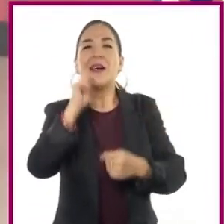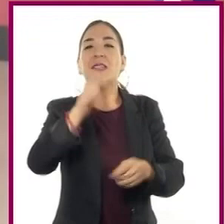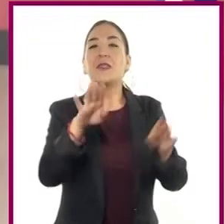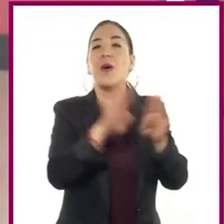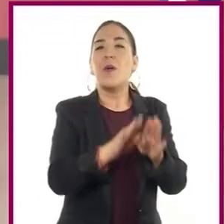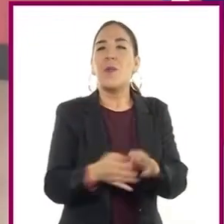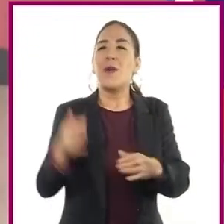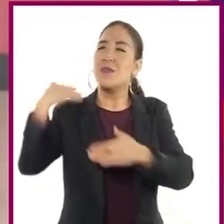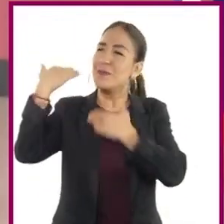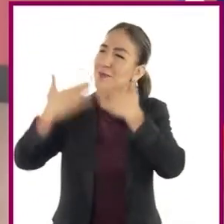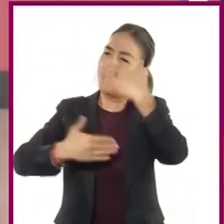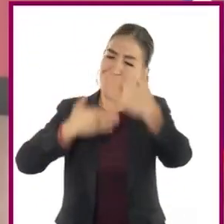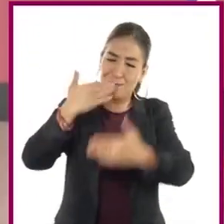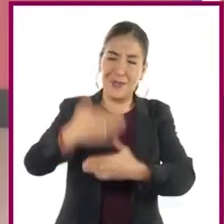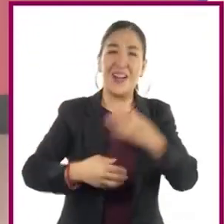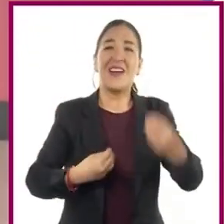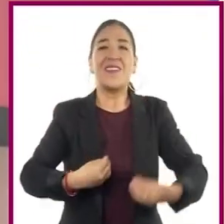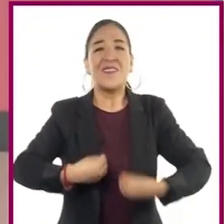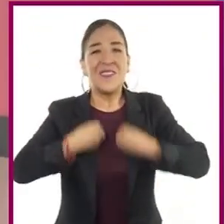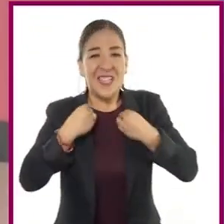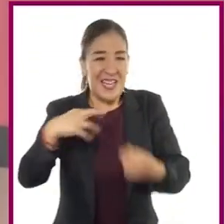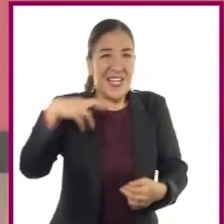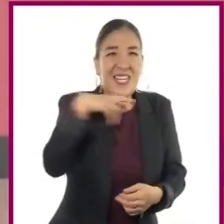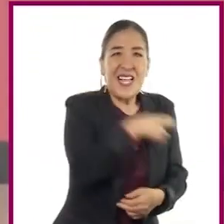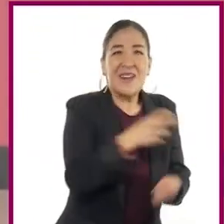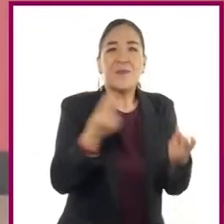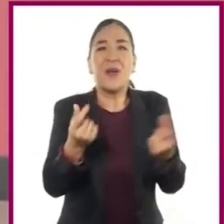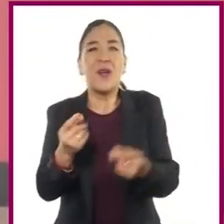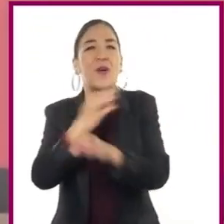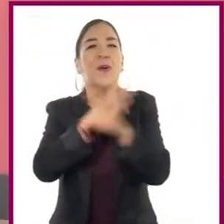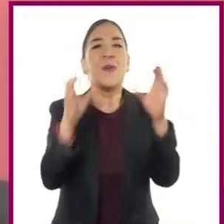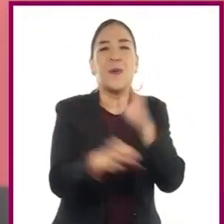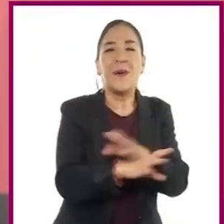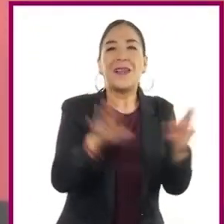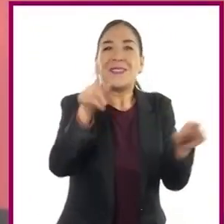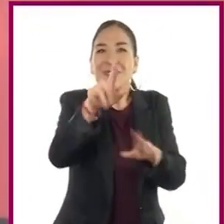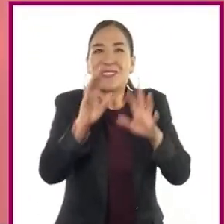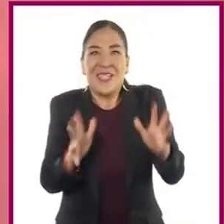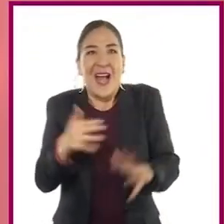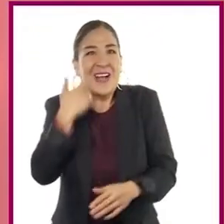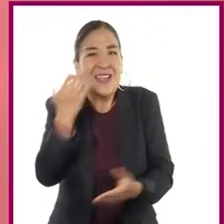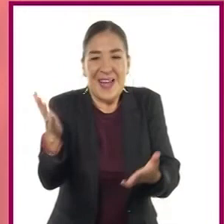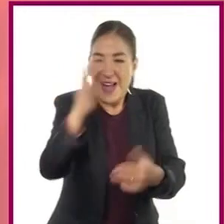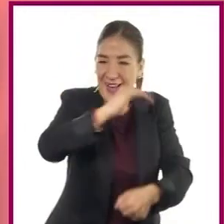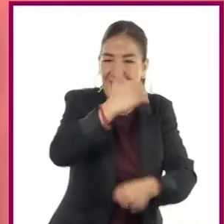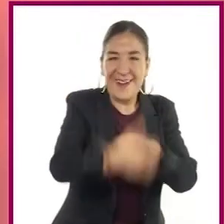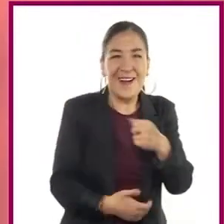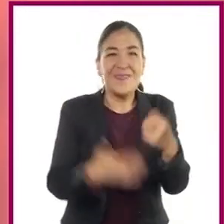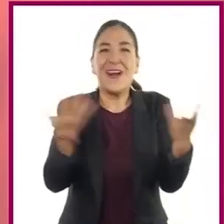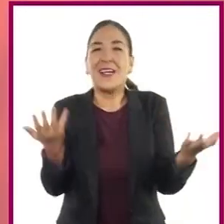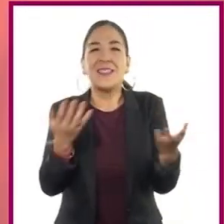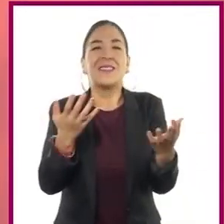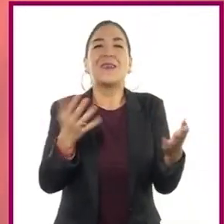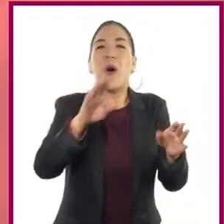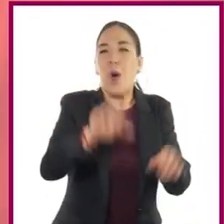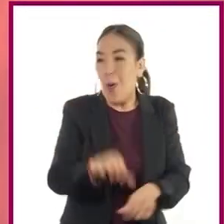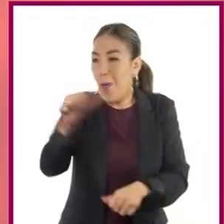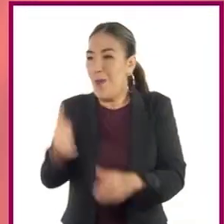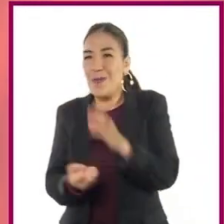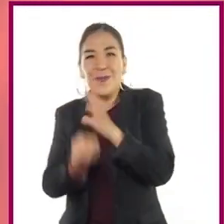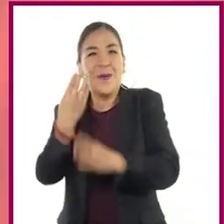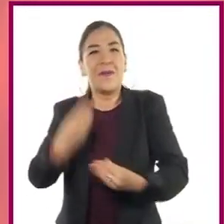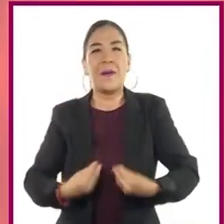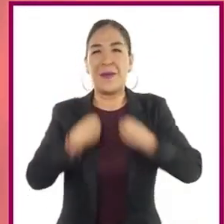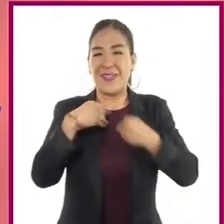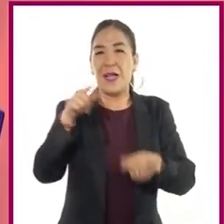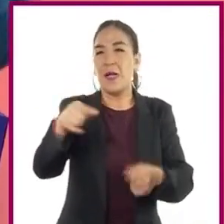la vida. Siempre a prisa, siempre ansiando que se acabe una cosa para empezar otra. Como hacer mención en el